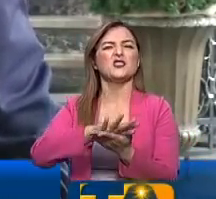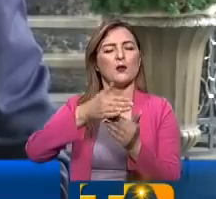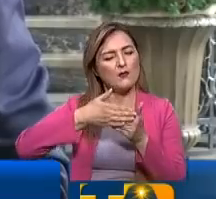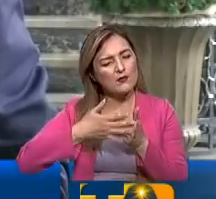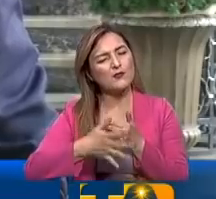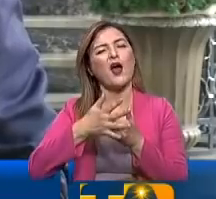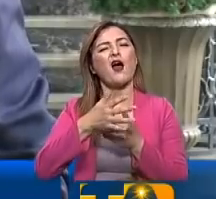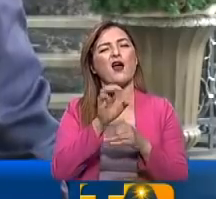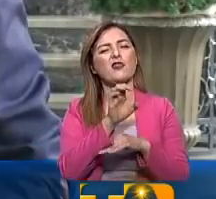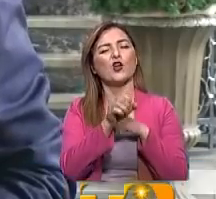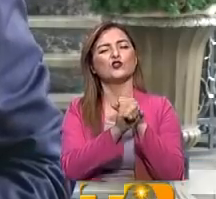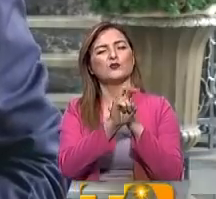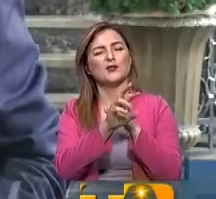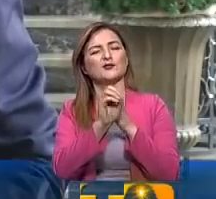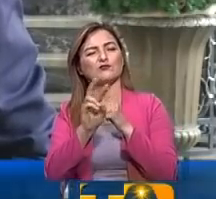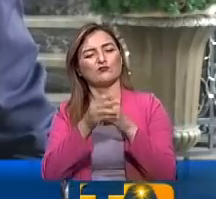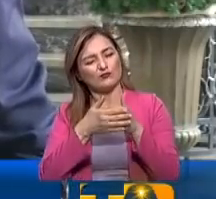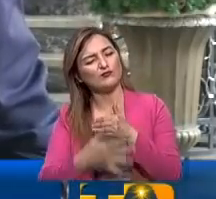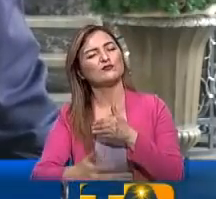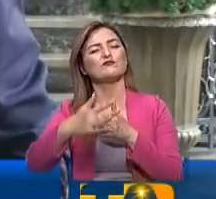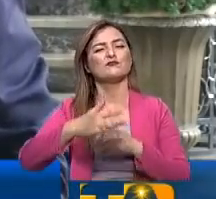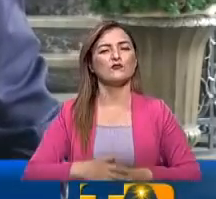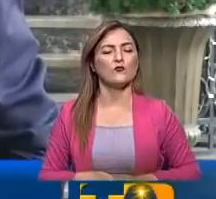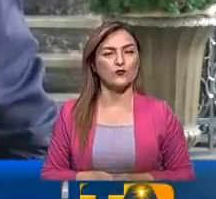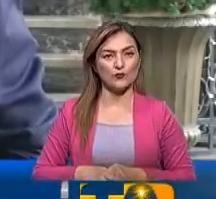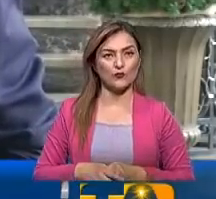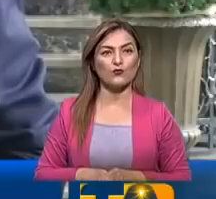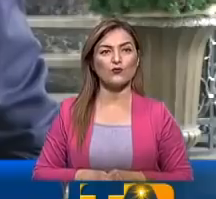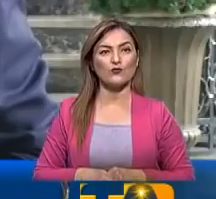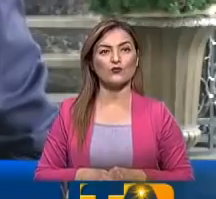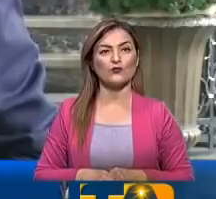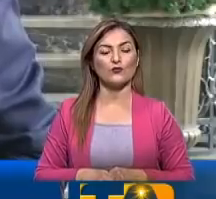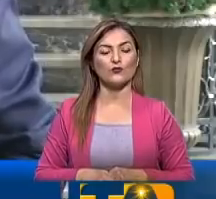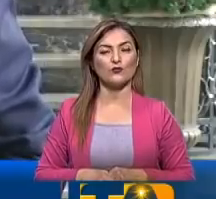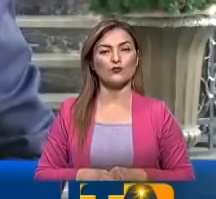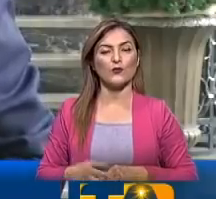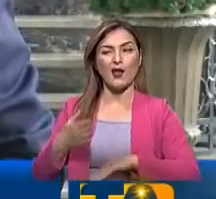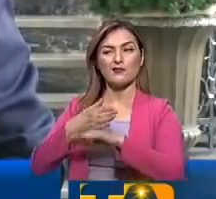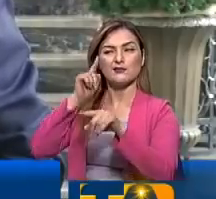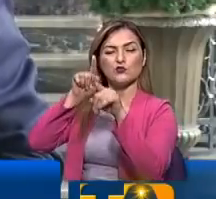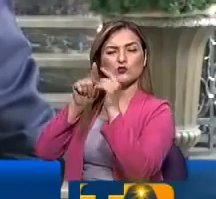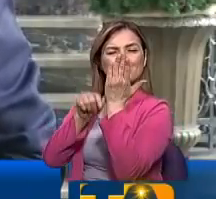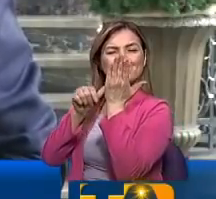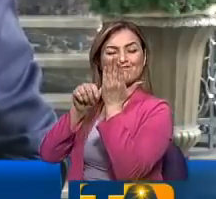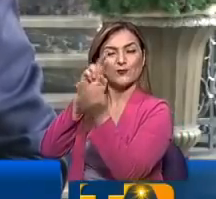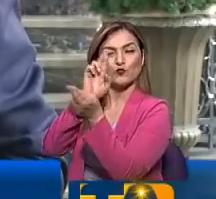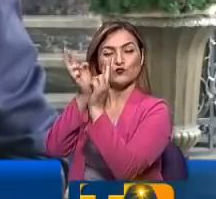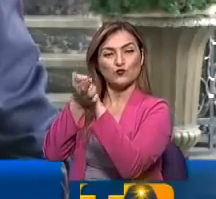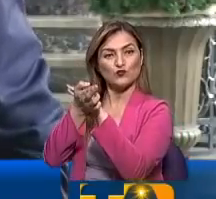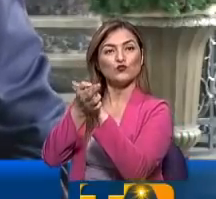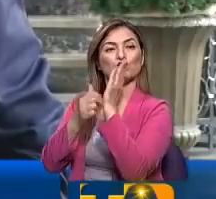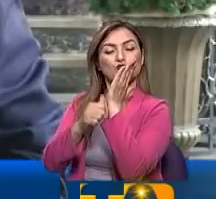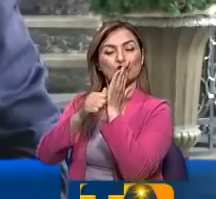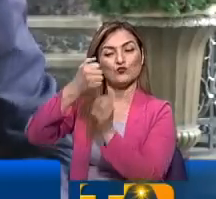enero de 2022. Hay que recordar que mediante una reforma, un acuerdo ministerial, el ministro de